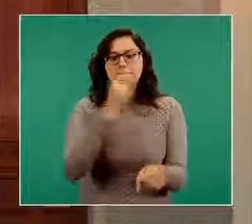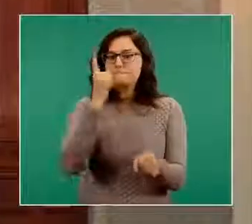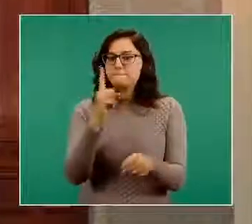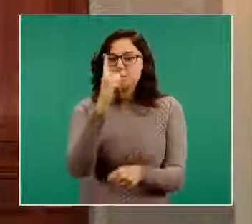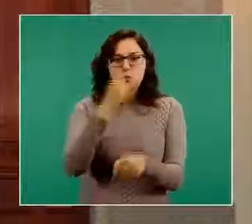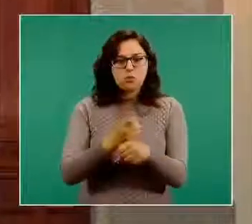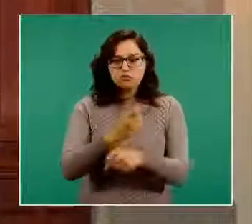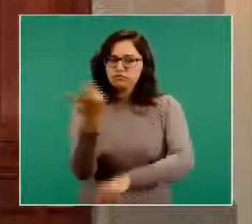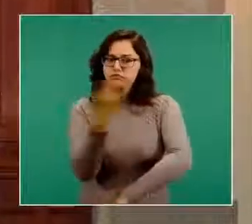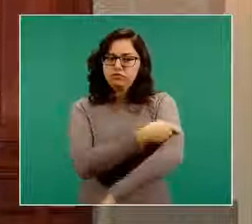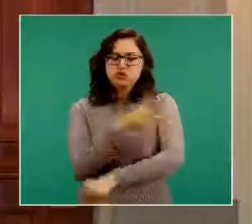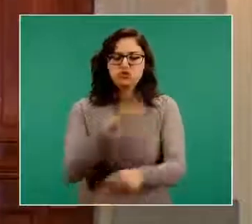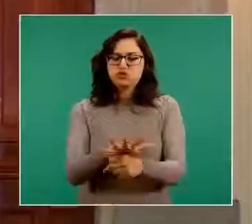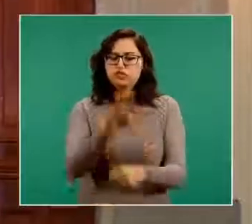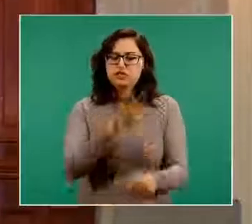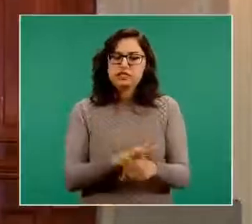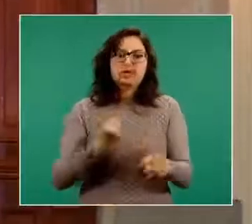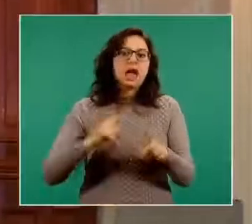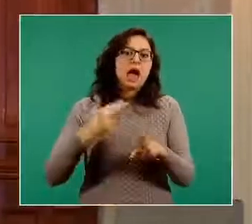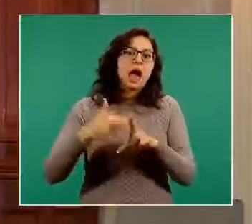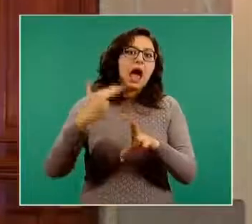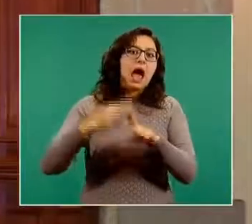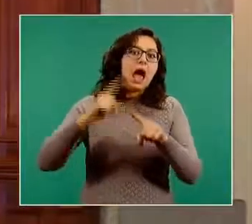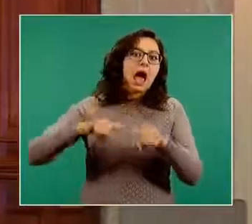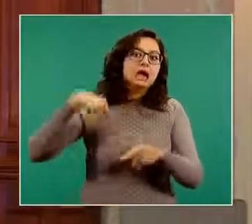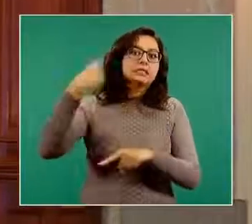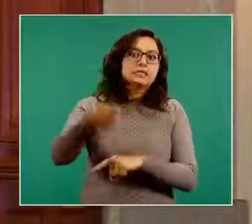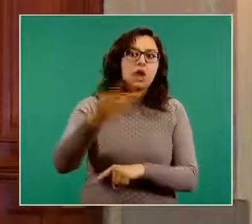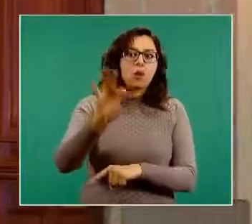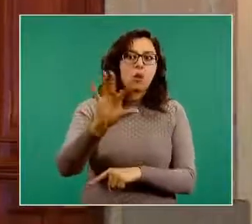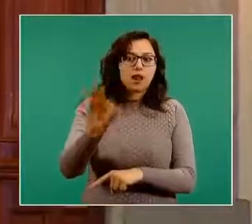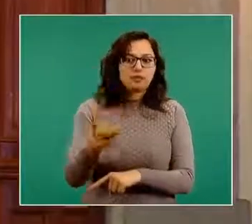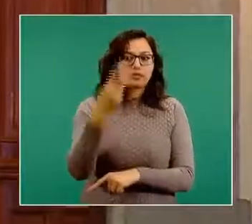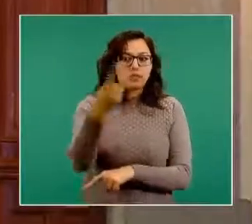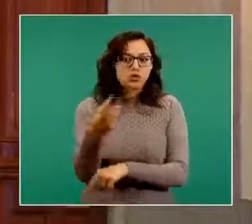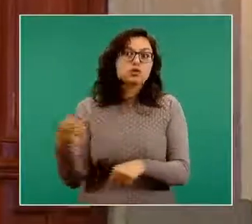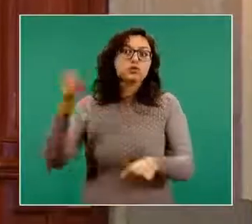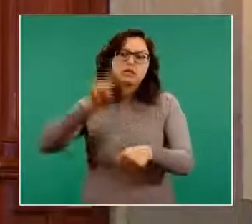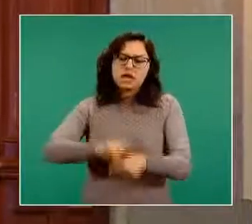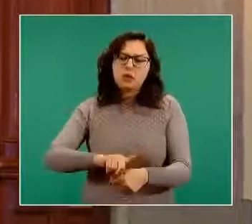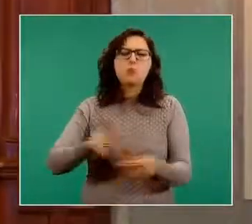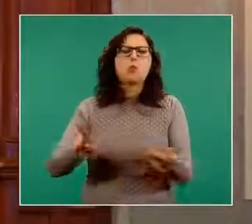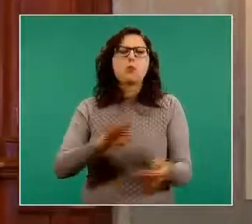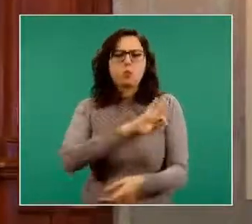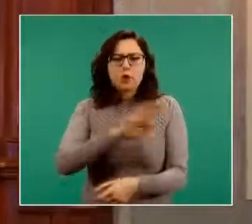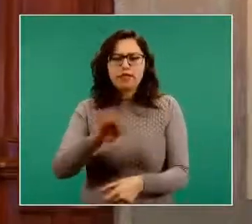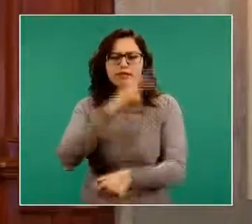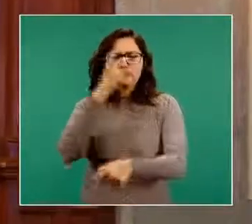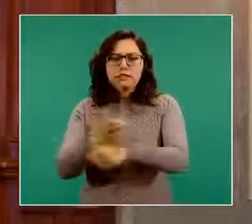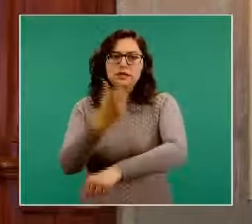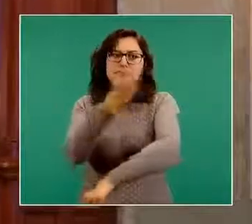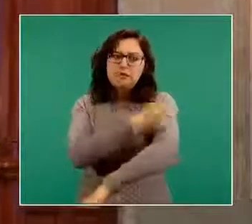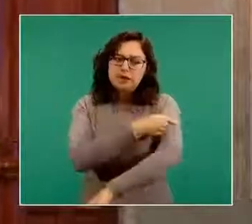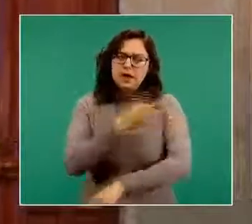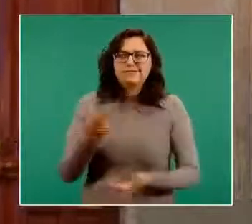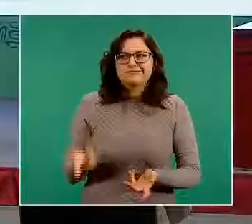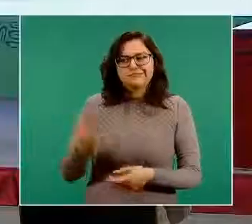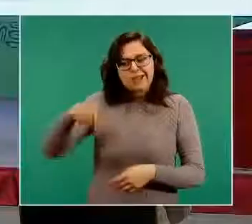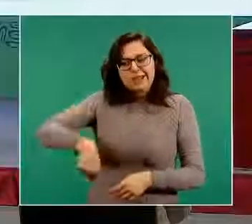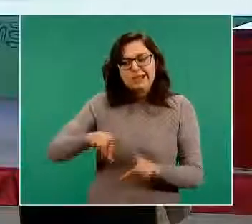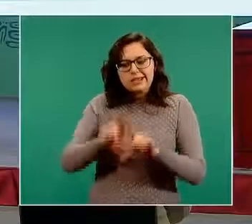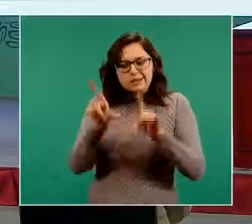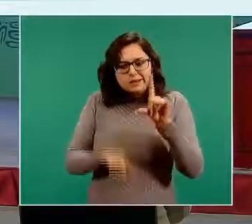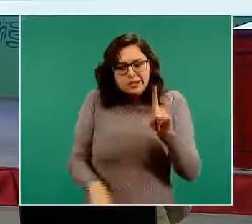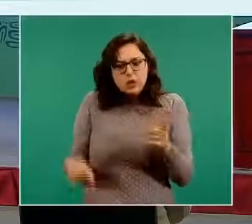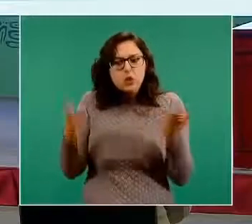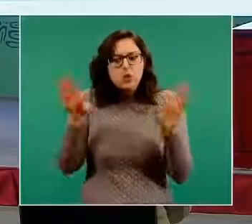vacuna de Pfizer-BioNTech. Nosotros en México tendremos 2 líneas de trabajo al respecto. Mañana martes, como todos los martes,